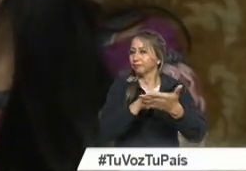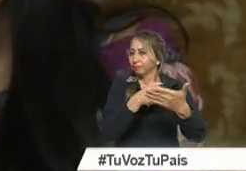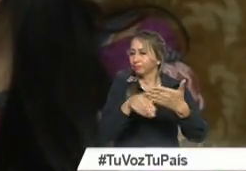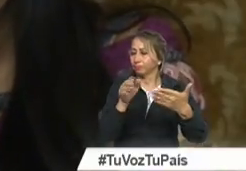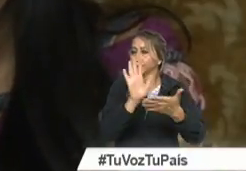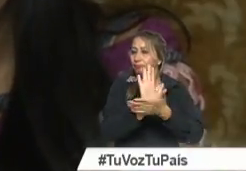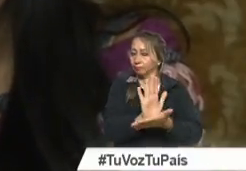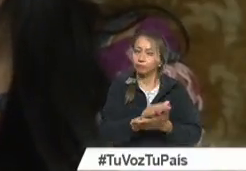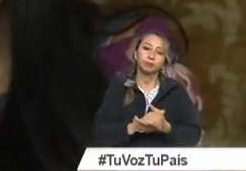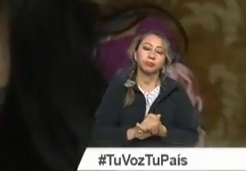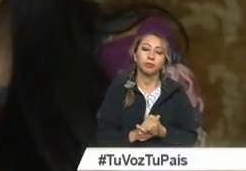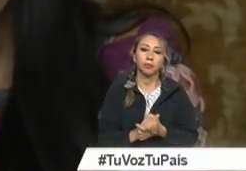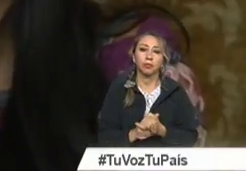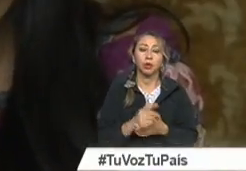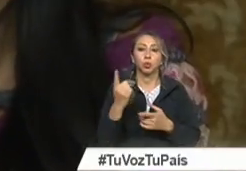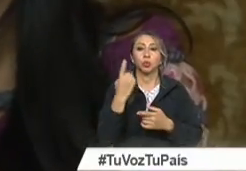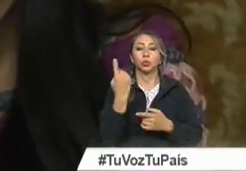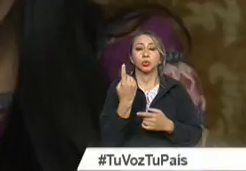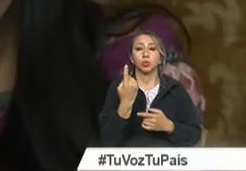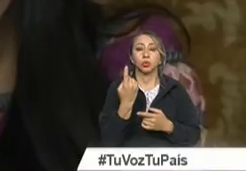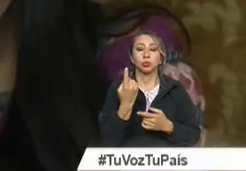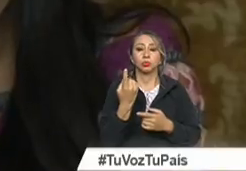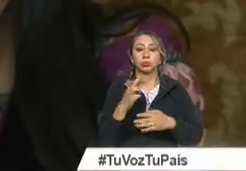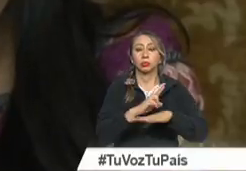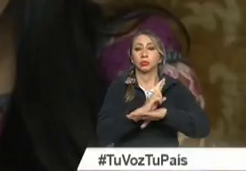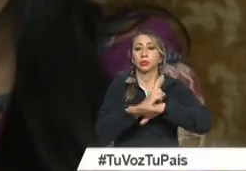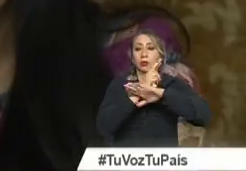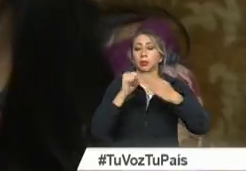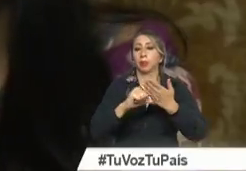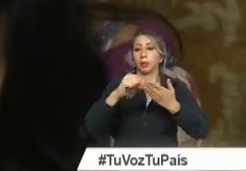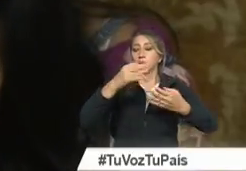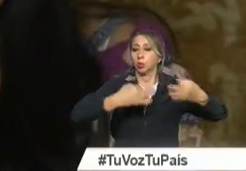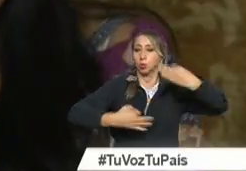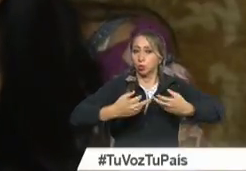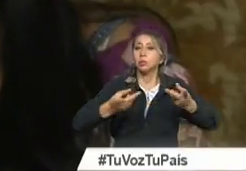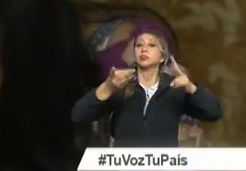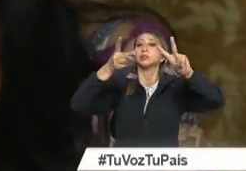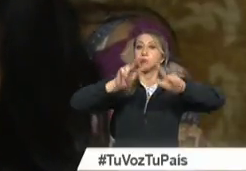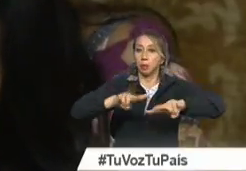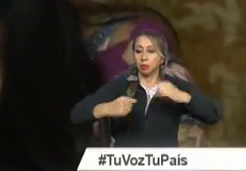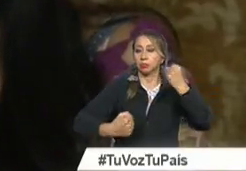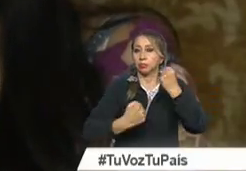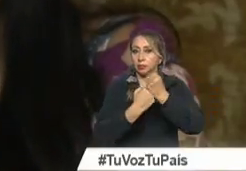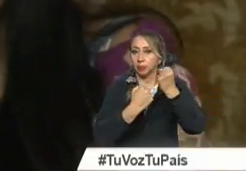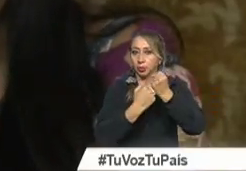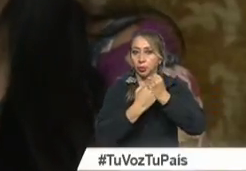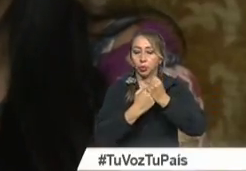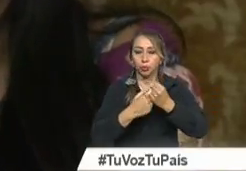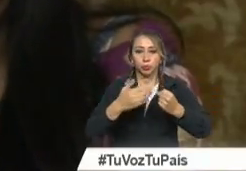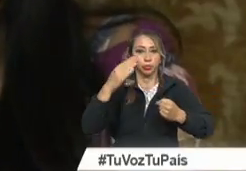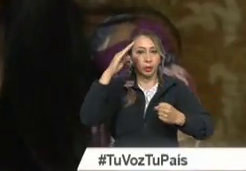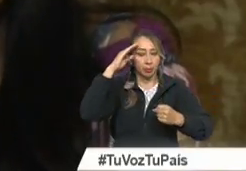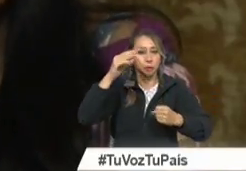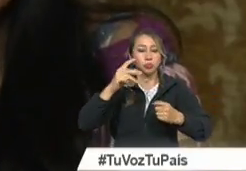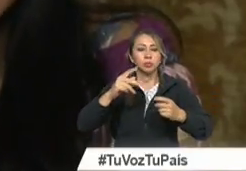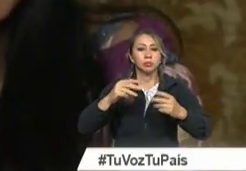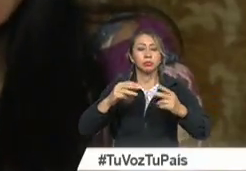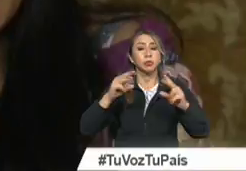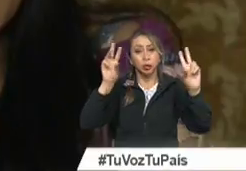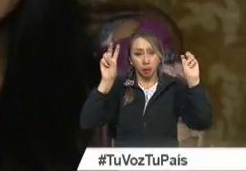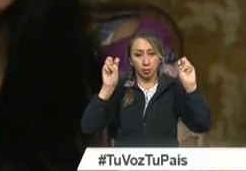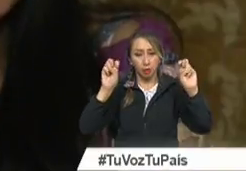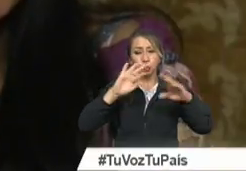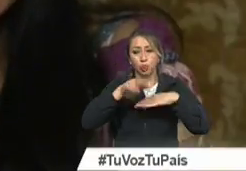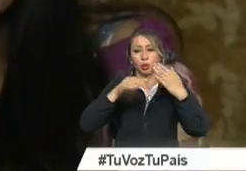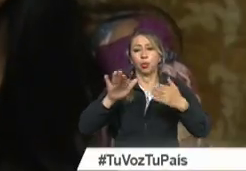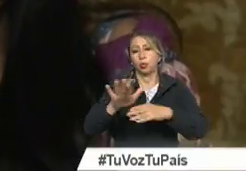ahora no solamente la rectoría del ministerio de justicia sino también con el apoyo de la misión toda una vida como decía